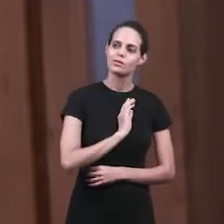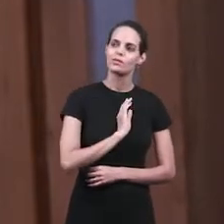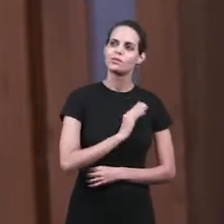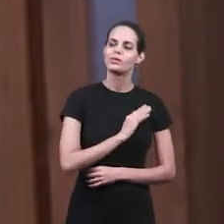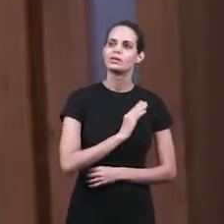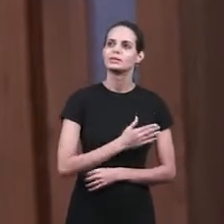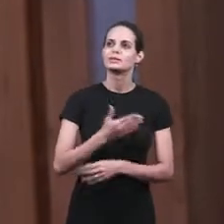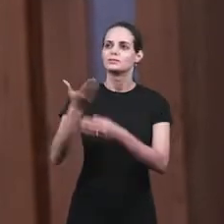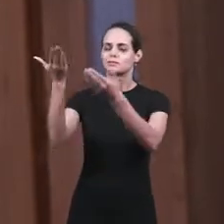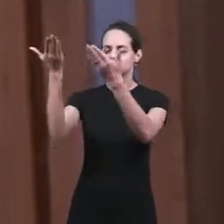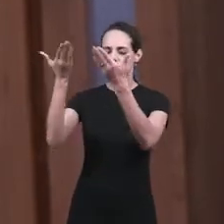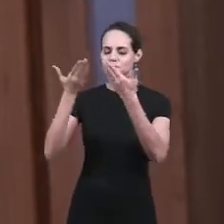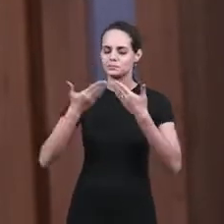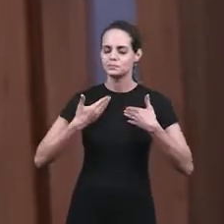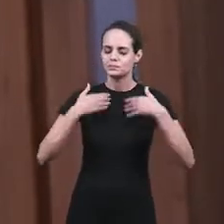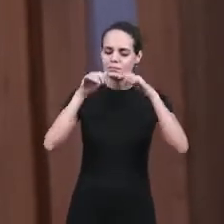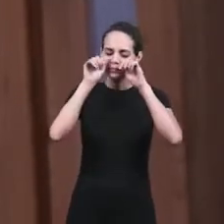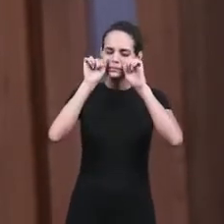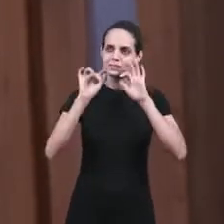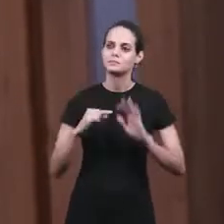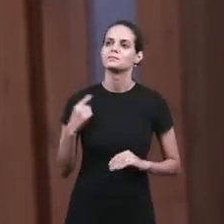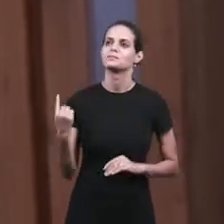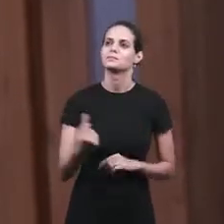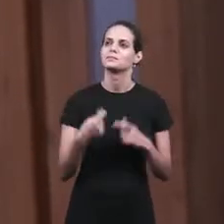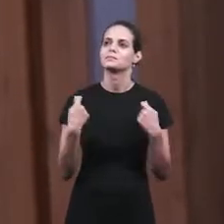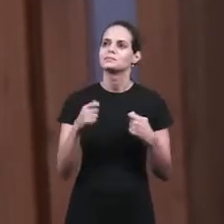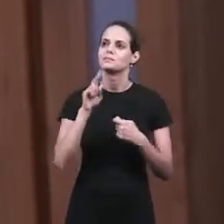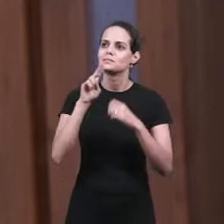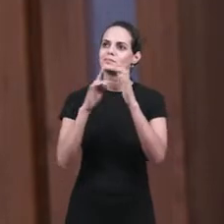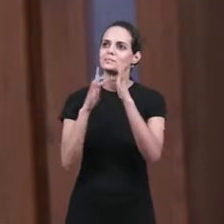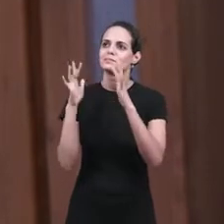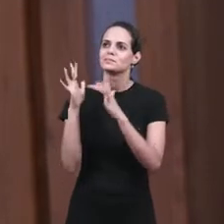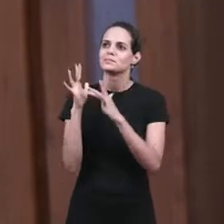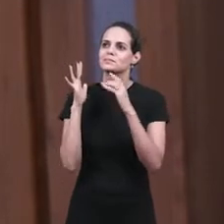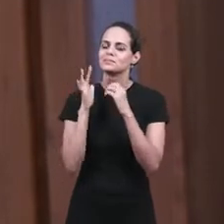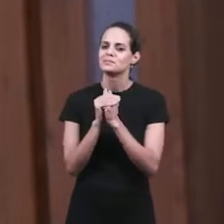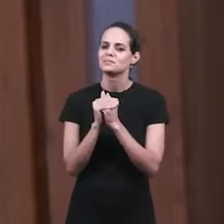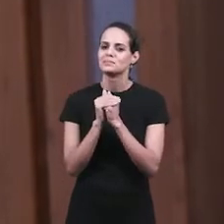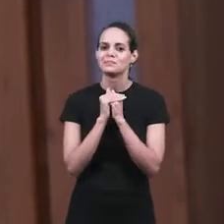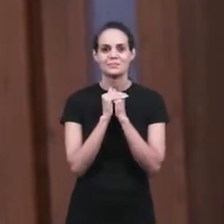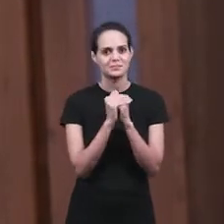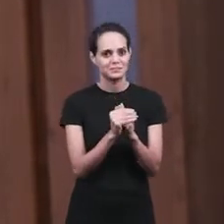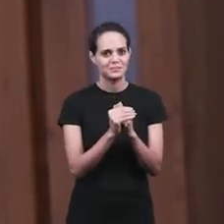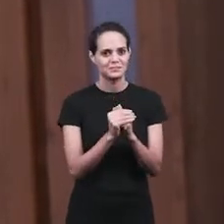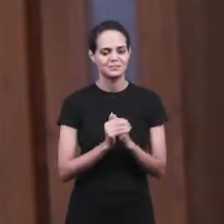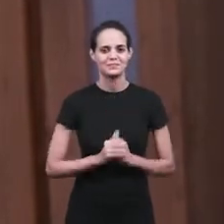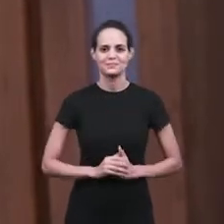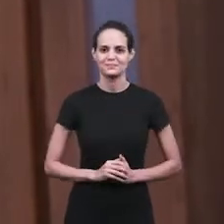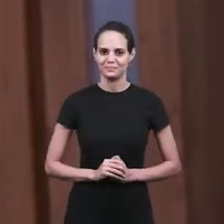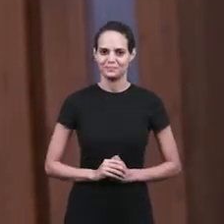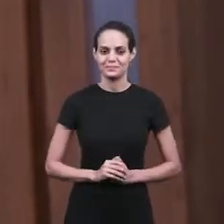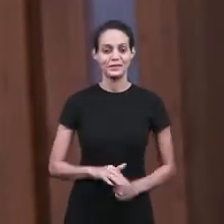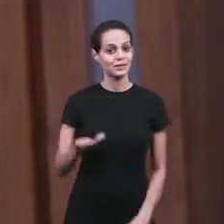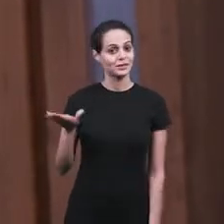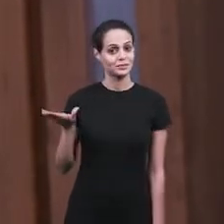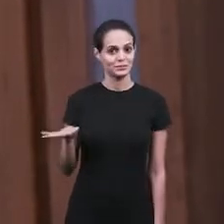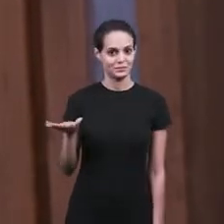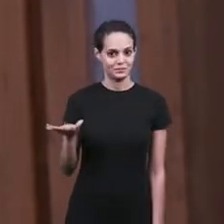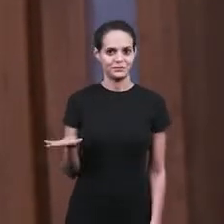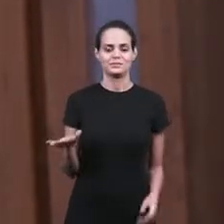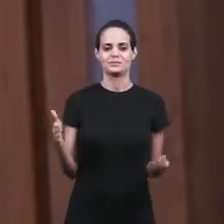corazón y concédenos la bendición que necesitamos en nombre de Jesús. Amén.